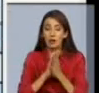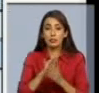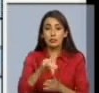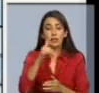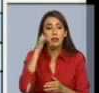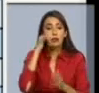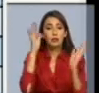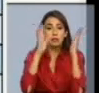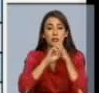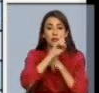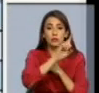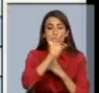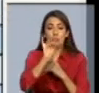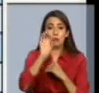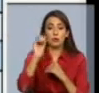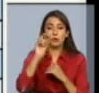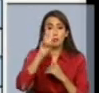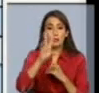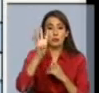gratuita